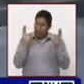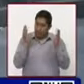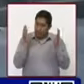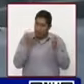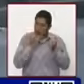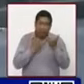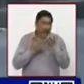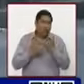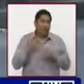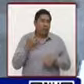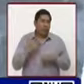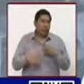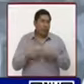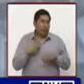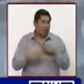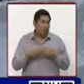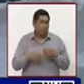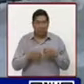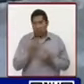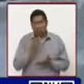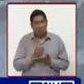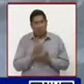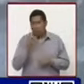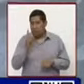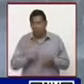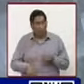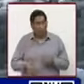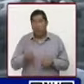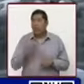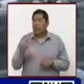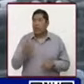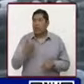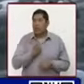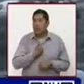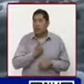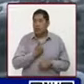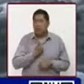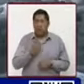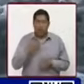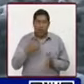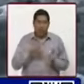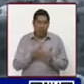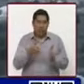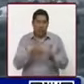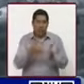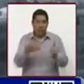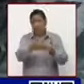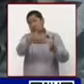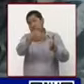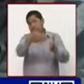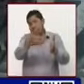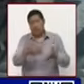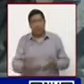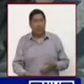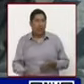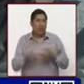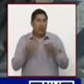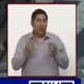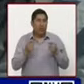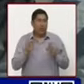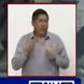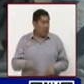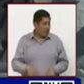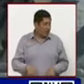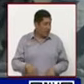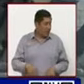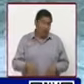aparentemente había tenido algún problema con los frenos, por eso de que él mismo fue chocando con la baranda de seguridad de cemento, los bloques acá, para